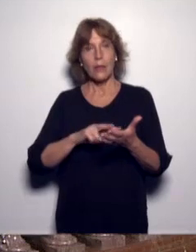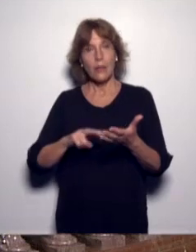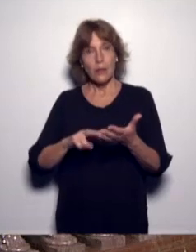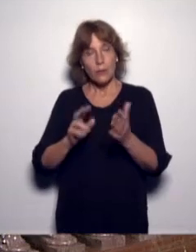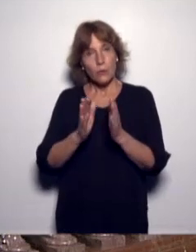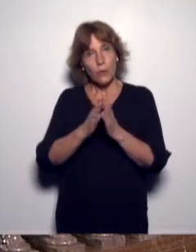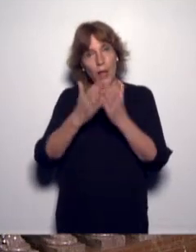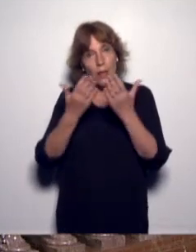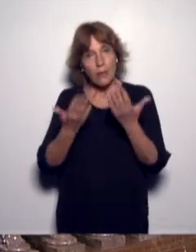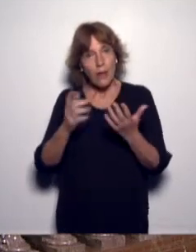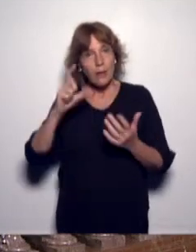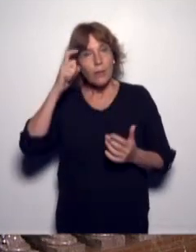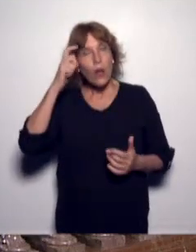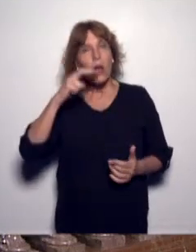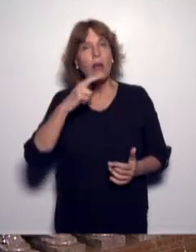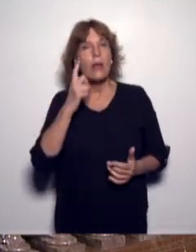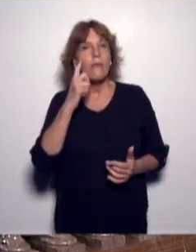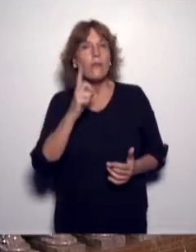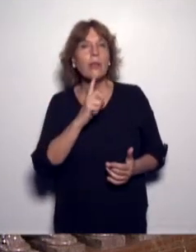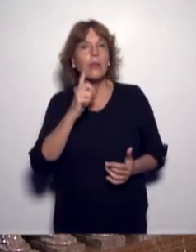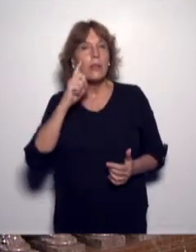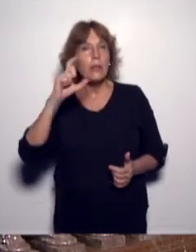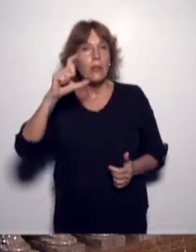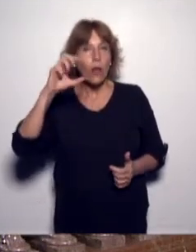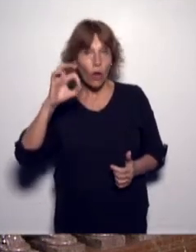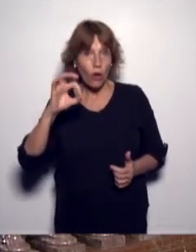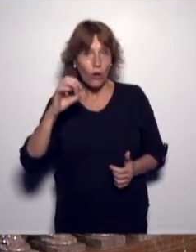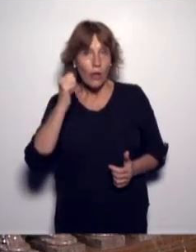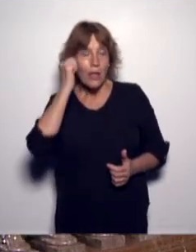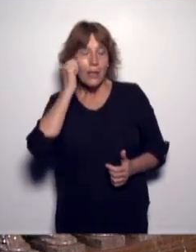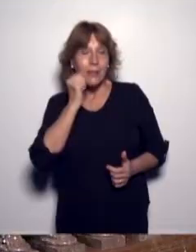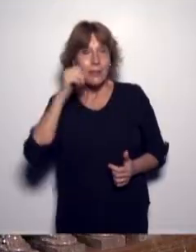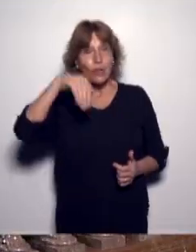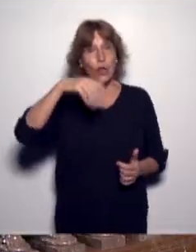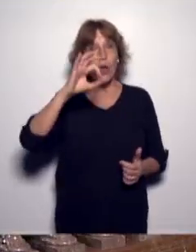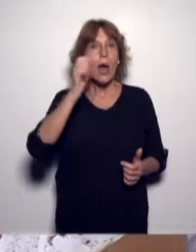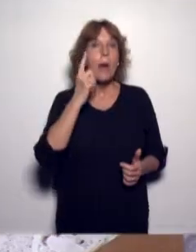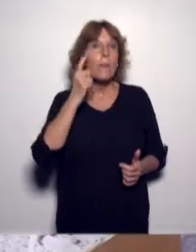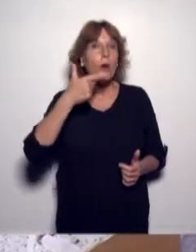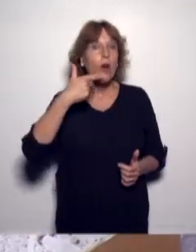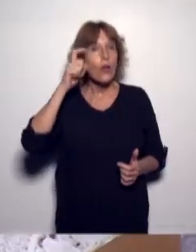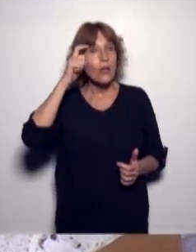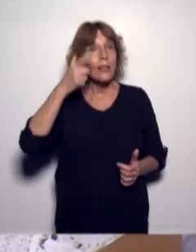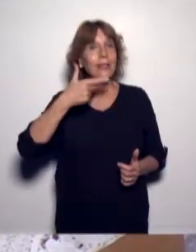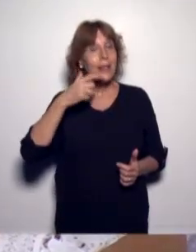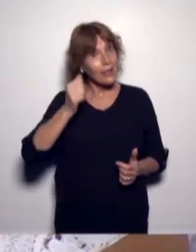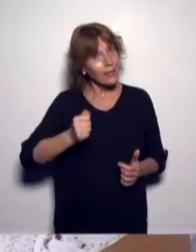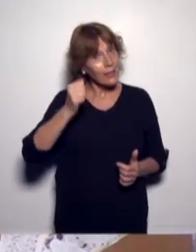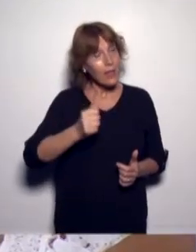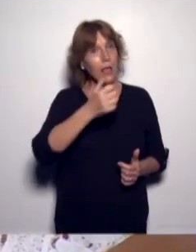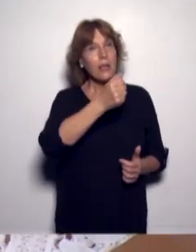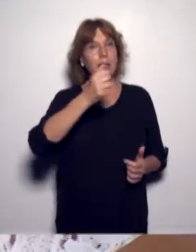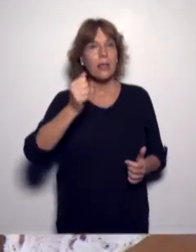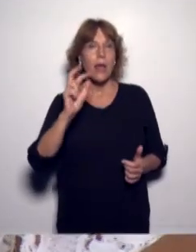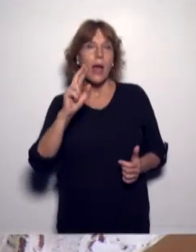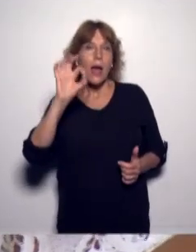Lectura del libro del Levítico. El Señor dijo a Moisés y a Aarón: cuando aparezca en la piel